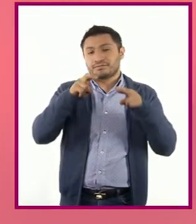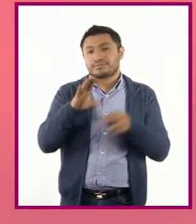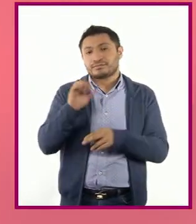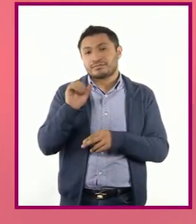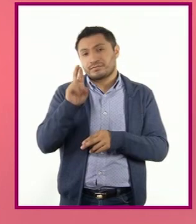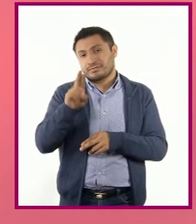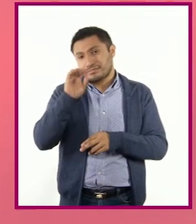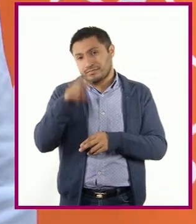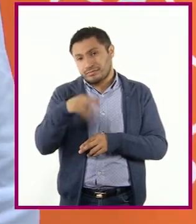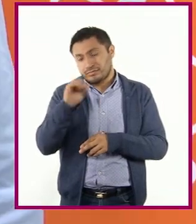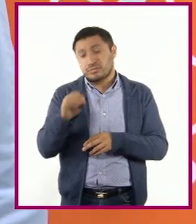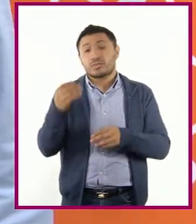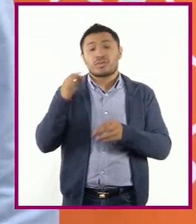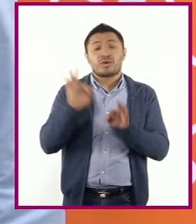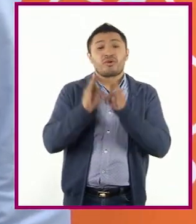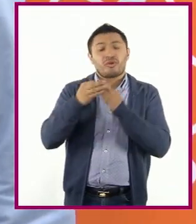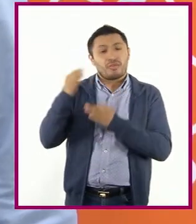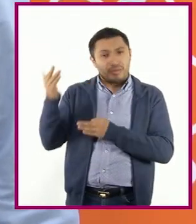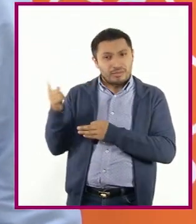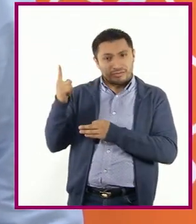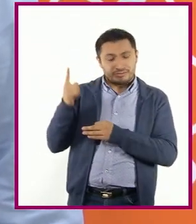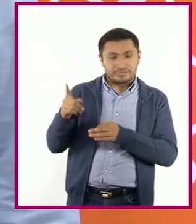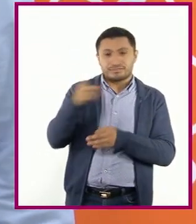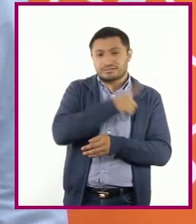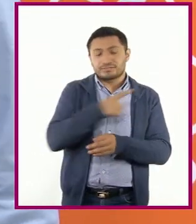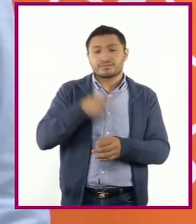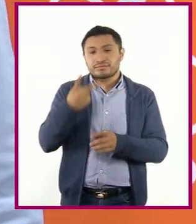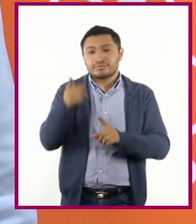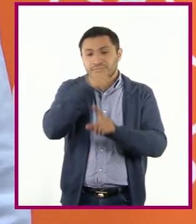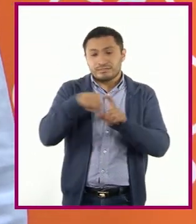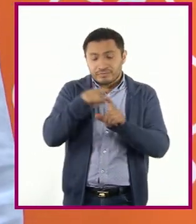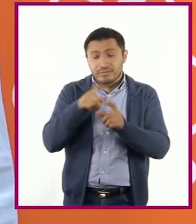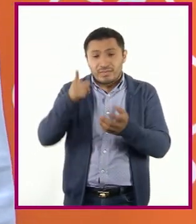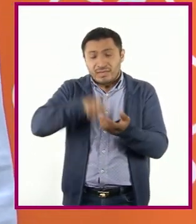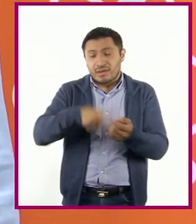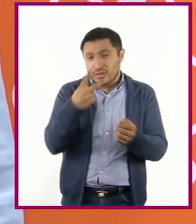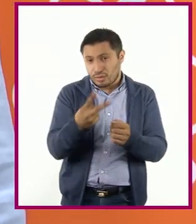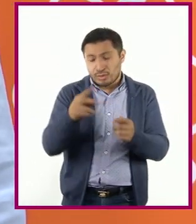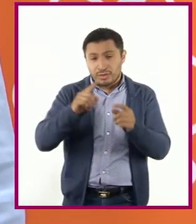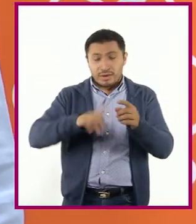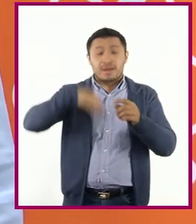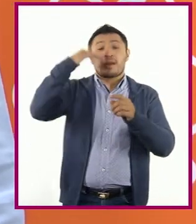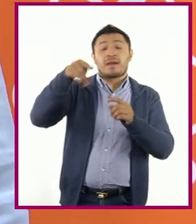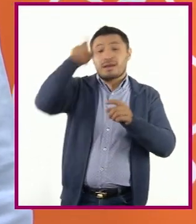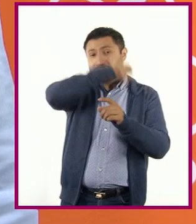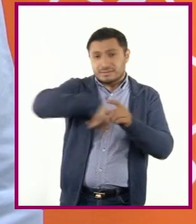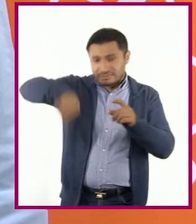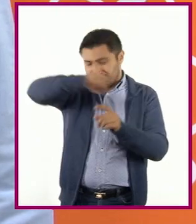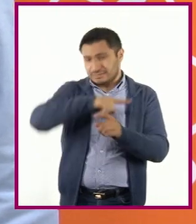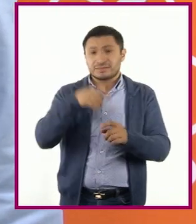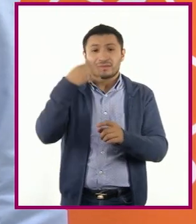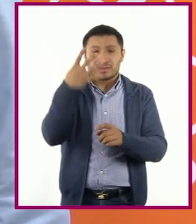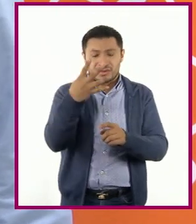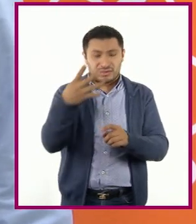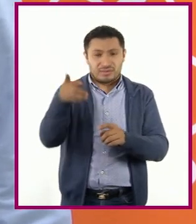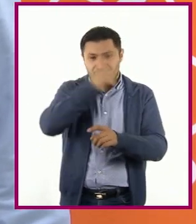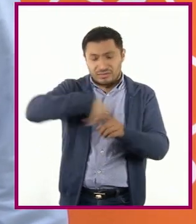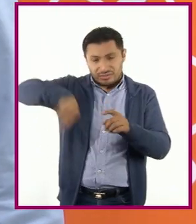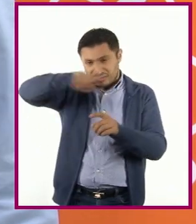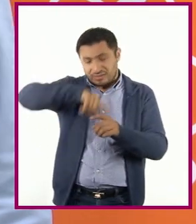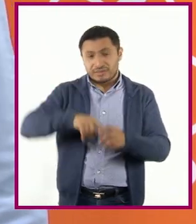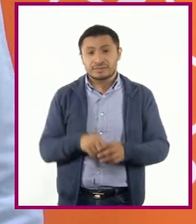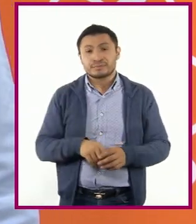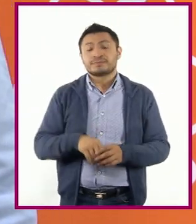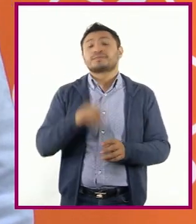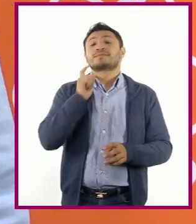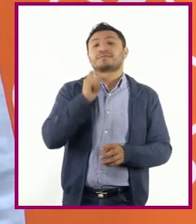mediante el modelo de Bohr, se deben dibujar 2 órbitas, la interna con 2 electrones y la externa con los 4 electrones restantes,